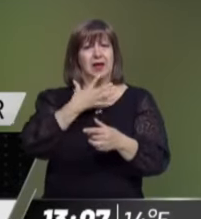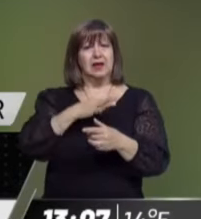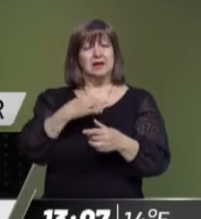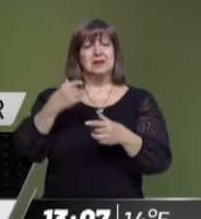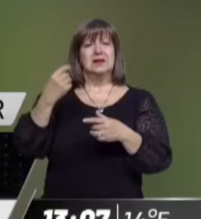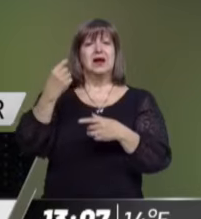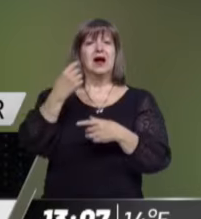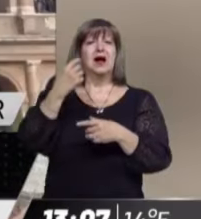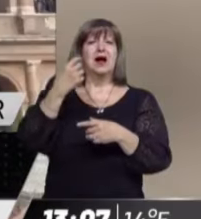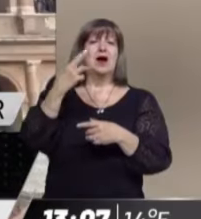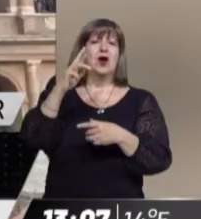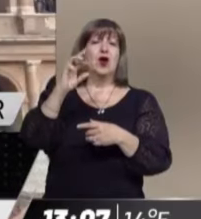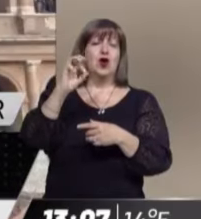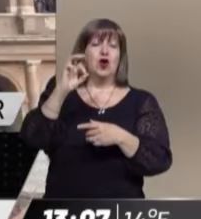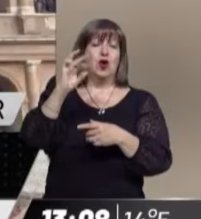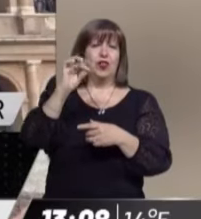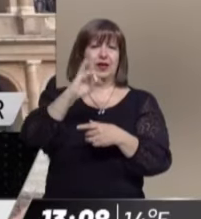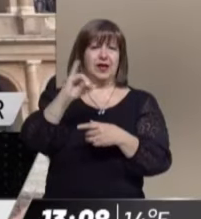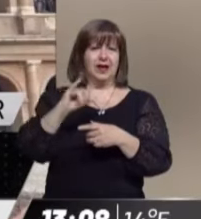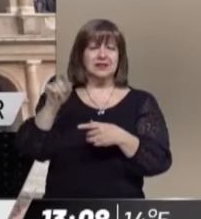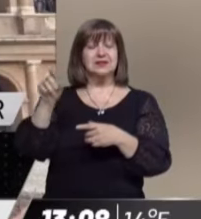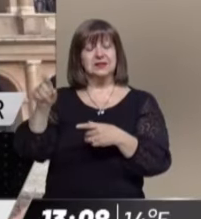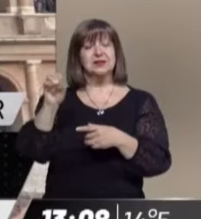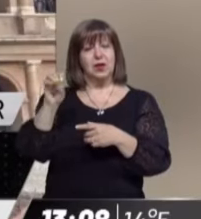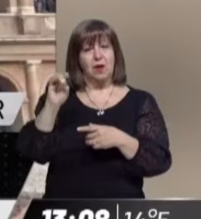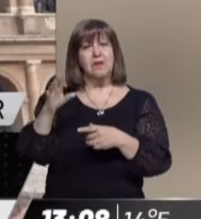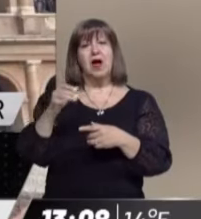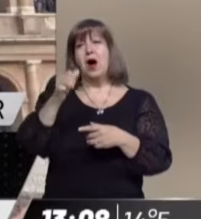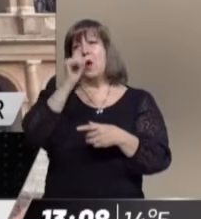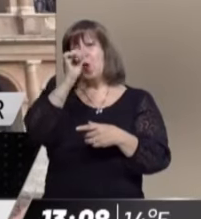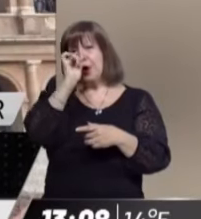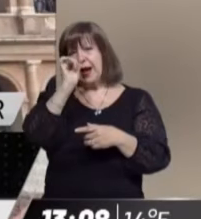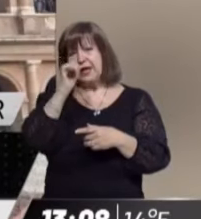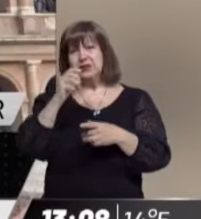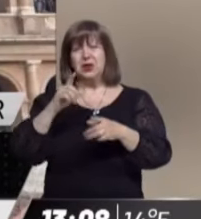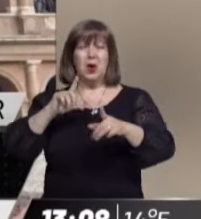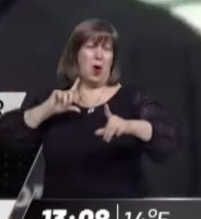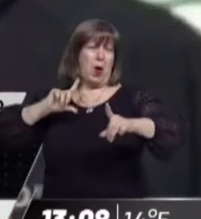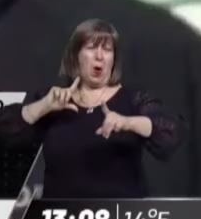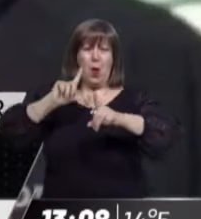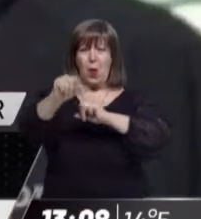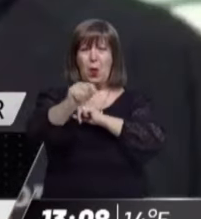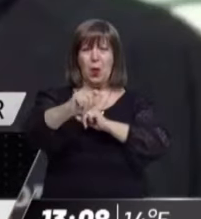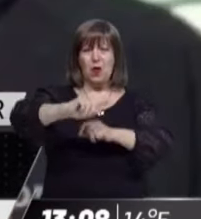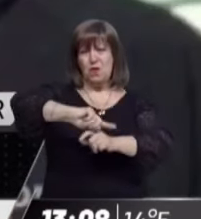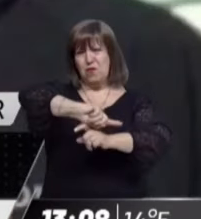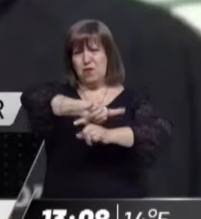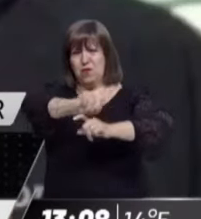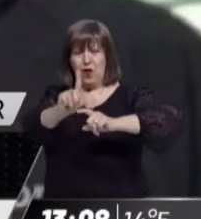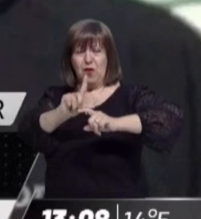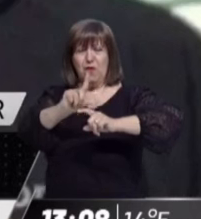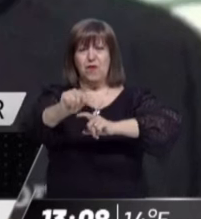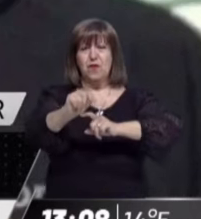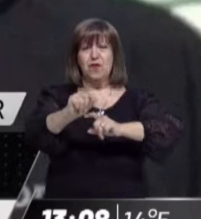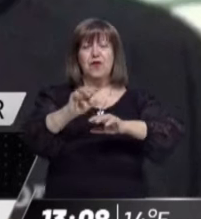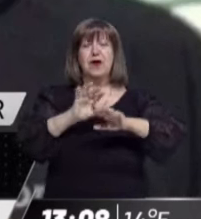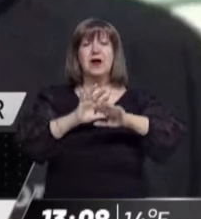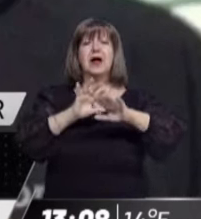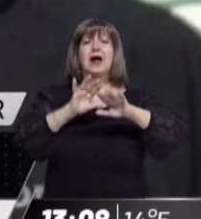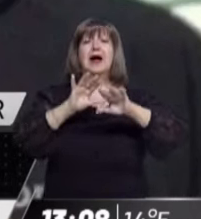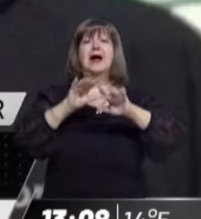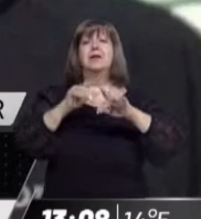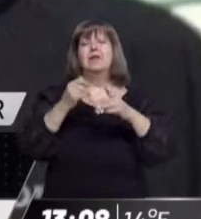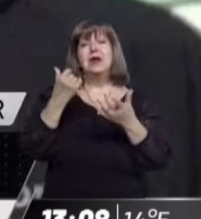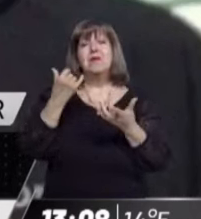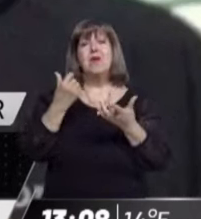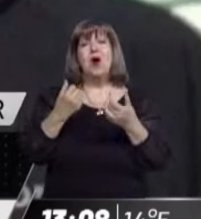44 años y domiciliado en tunuyán conducía borracho y a alta velocidad su camioneta Ford Ecosport roja y que